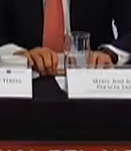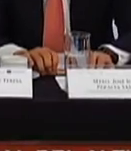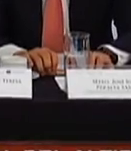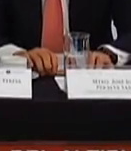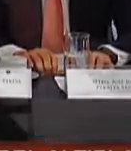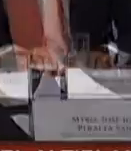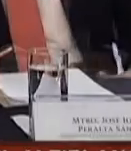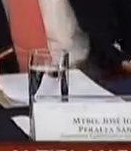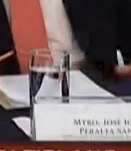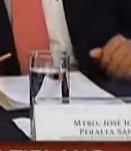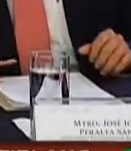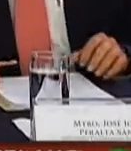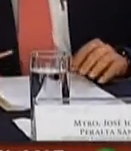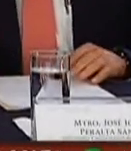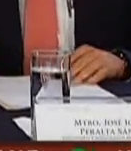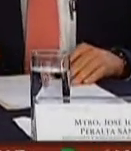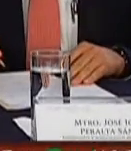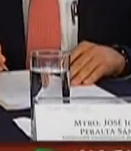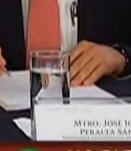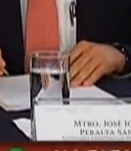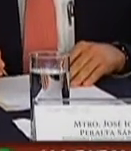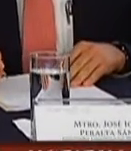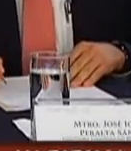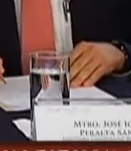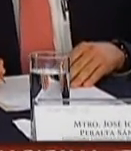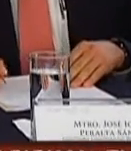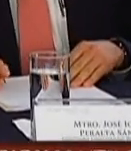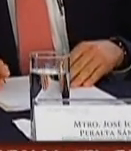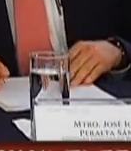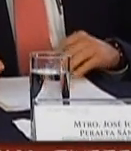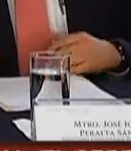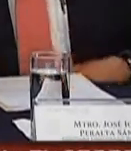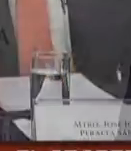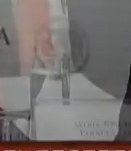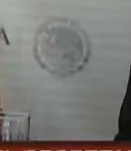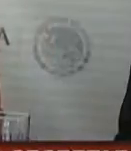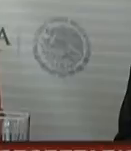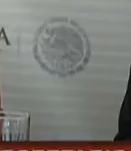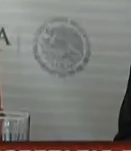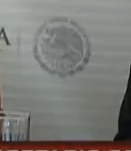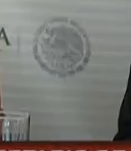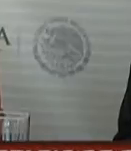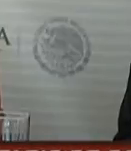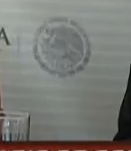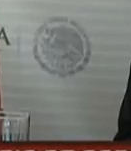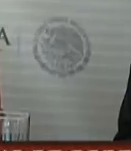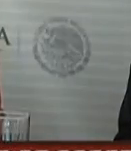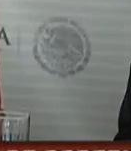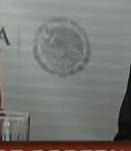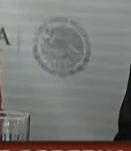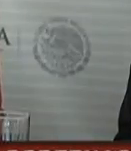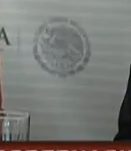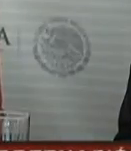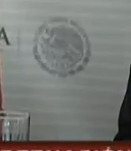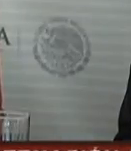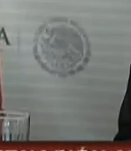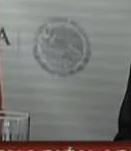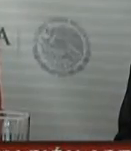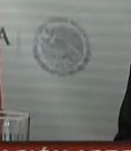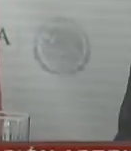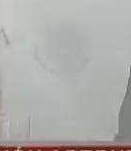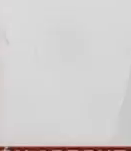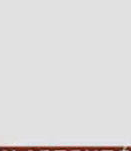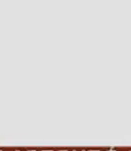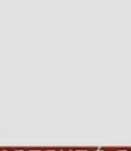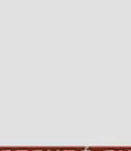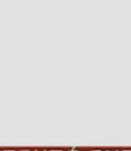y 87 espectáculos musicales. El festejo libresco se desarrollará del 11 al 21 de noviembre en la Ciudad de México.